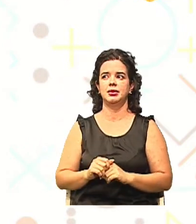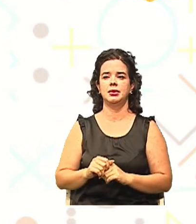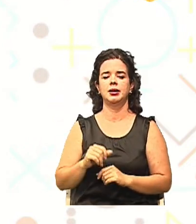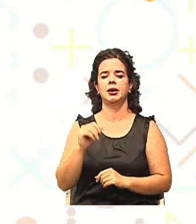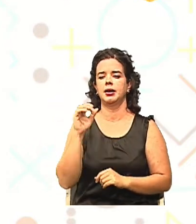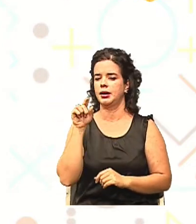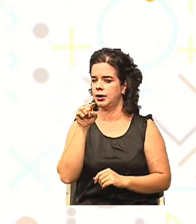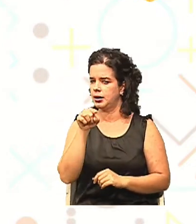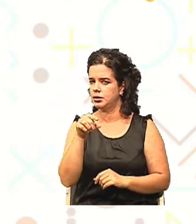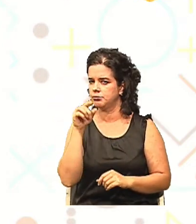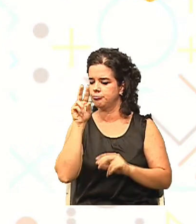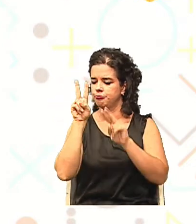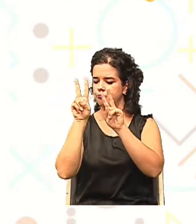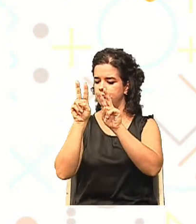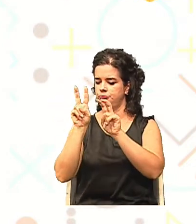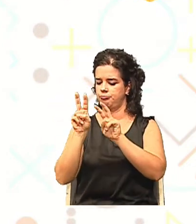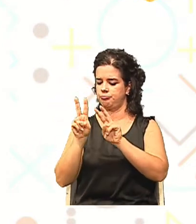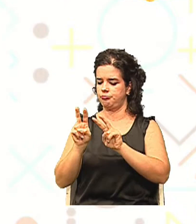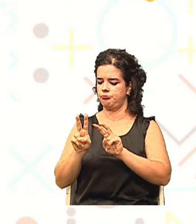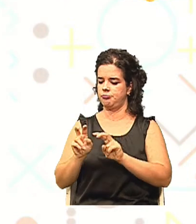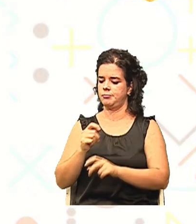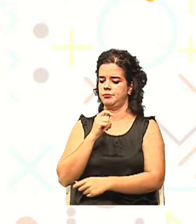Observen detenidamente.